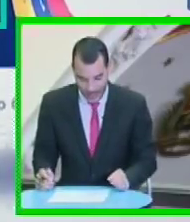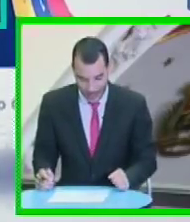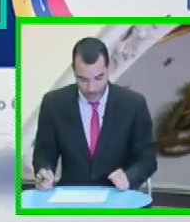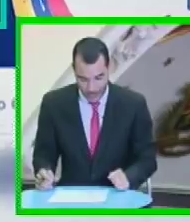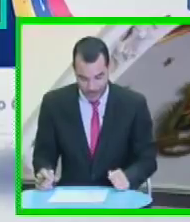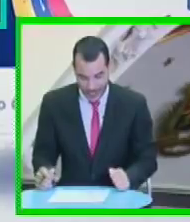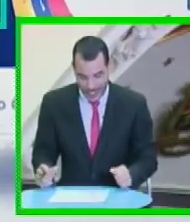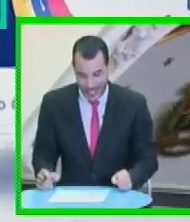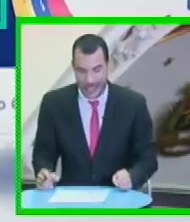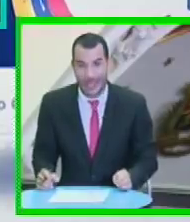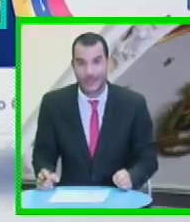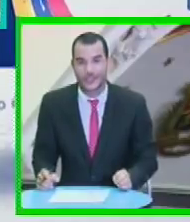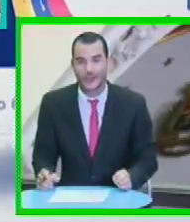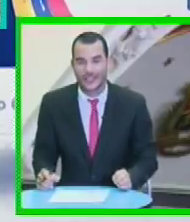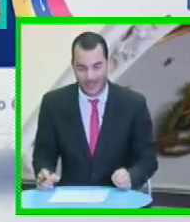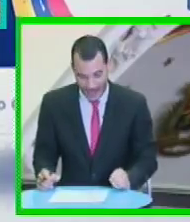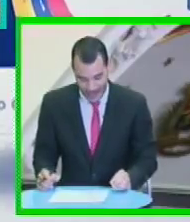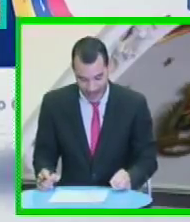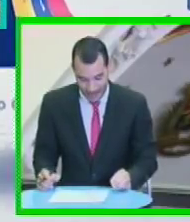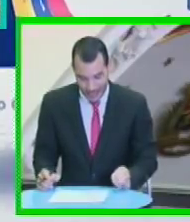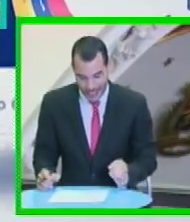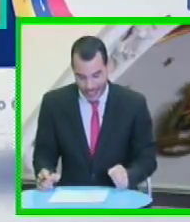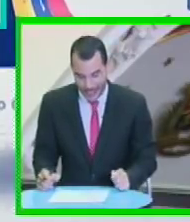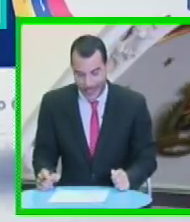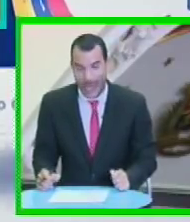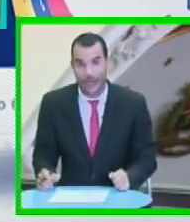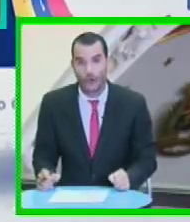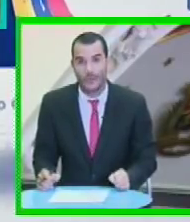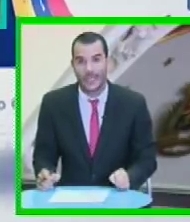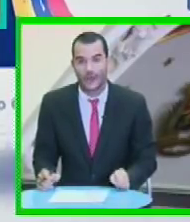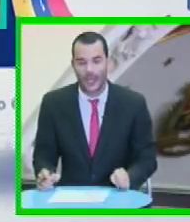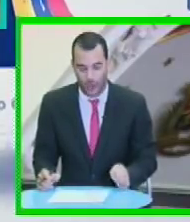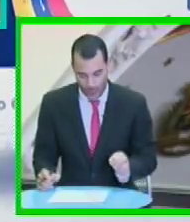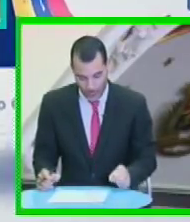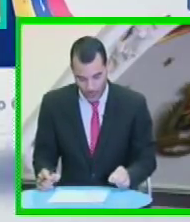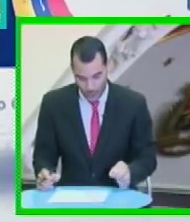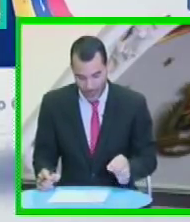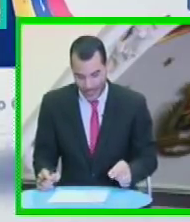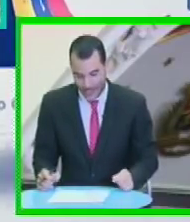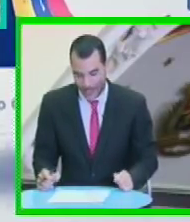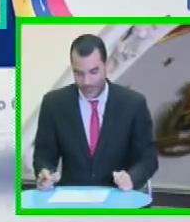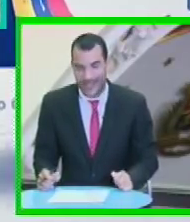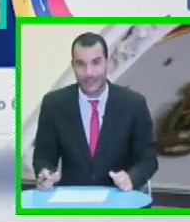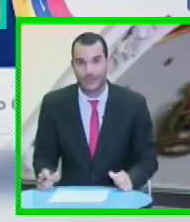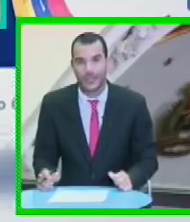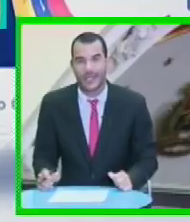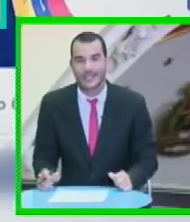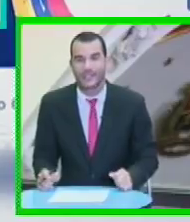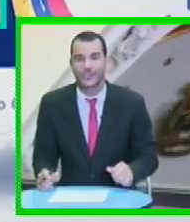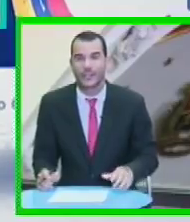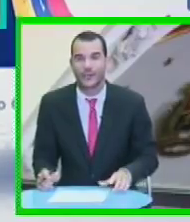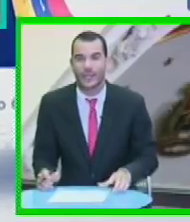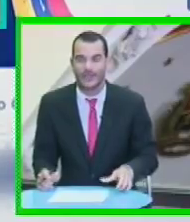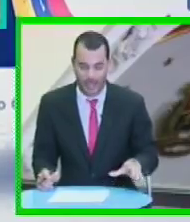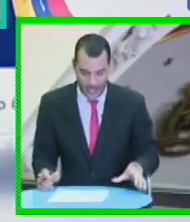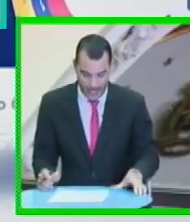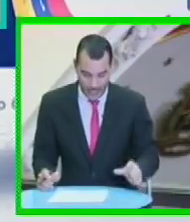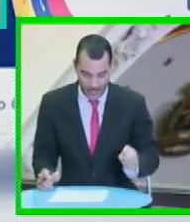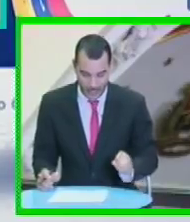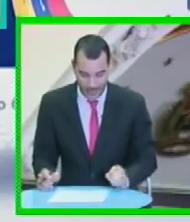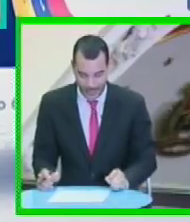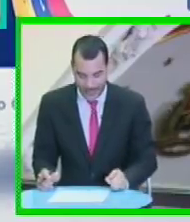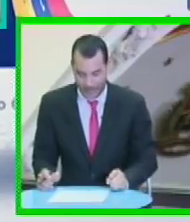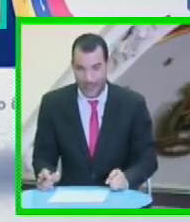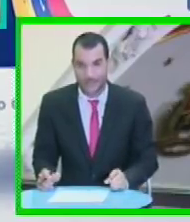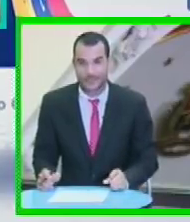Agrosur, la ley de Agrosur, la ley de la inversión extranjera, la ley del arco minero del Orinoco, la ley de la unidad tributaria sancionatoria y